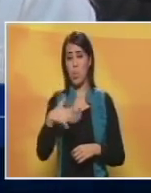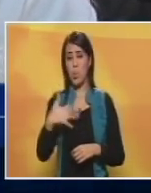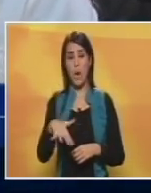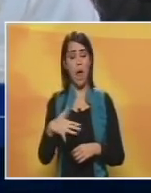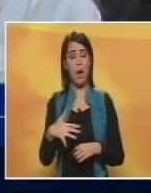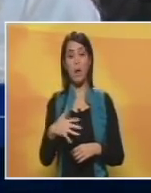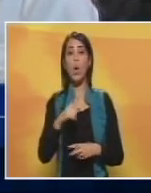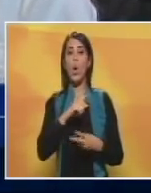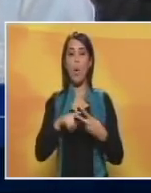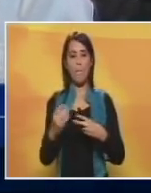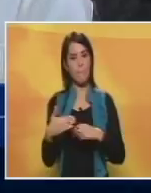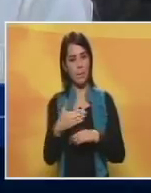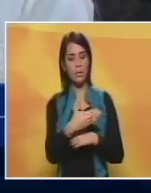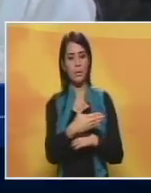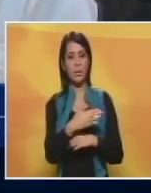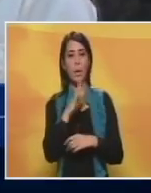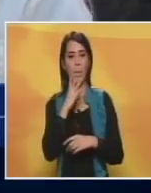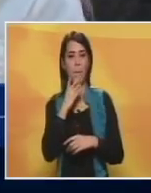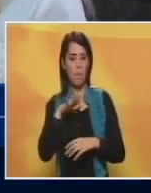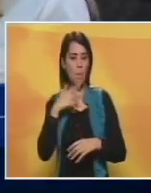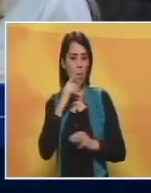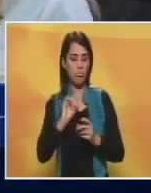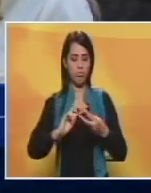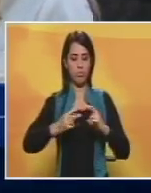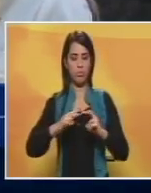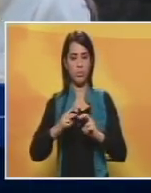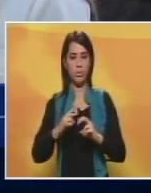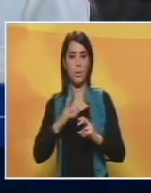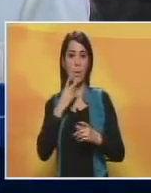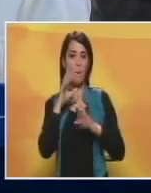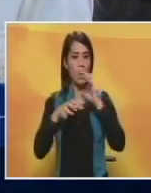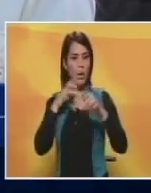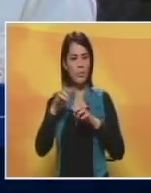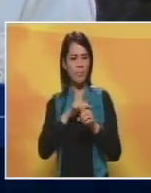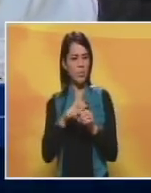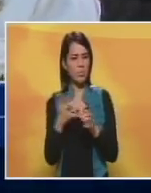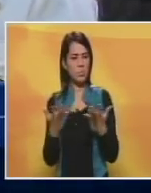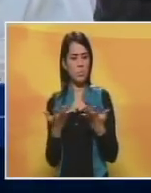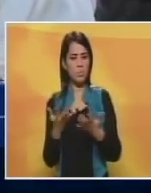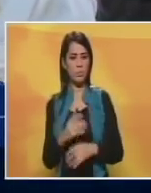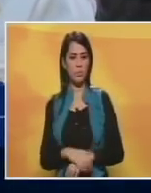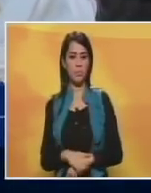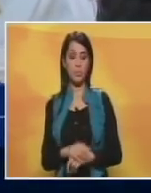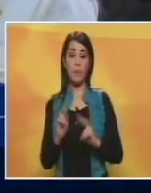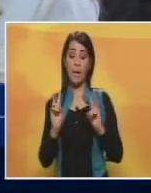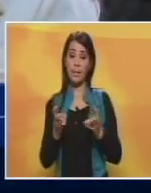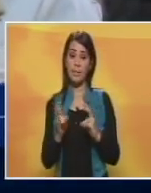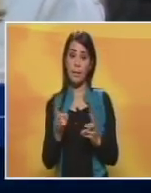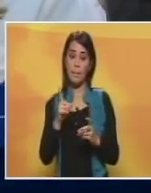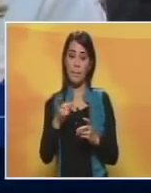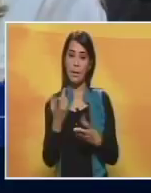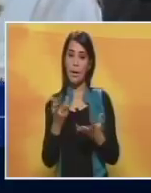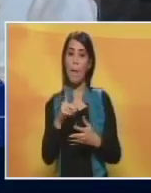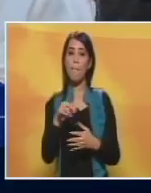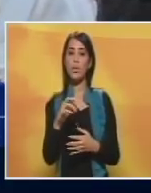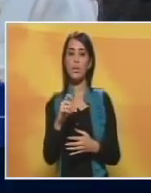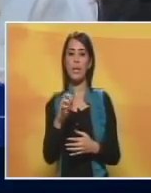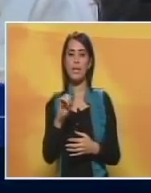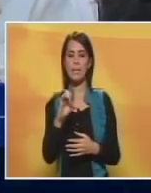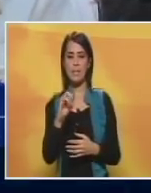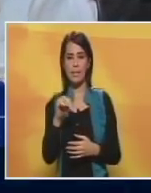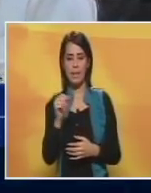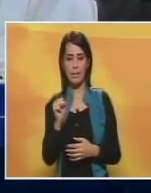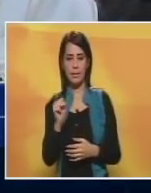y el pescado, pues bueno, lo podemos sustituir por proteína de origen animal. El tema con esta proteína de origen animal, de